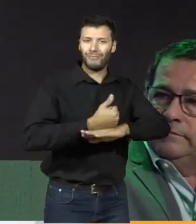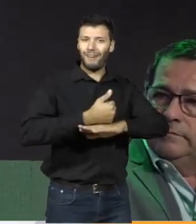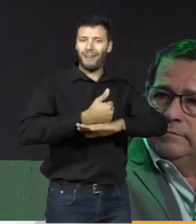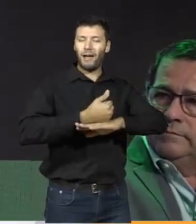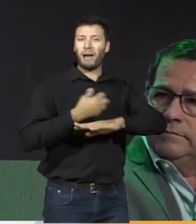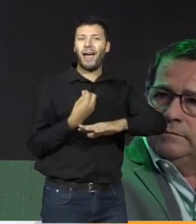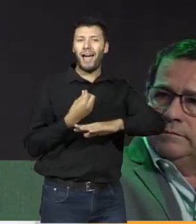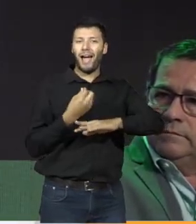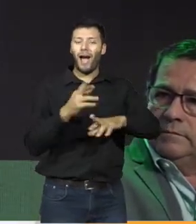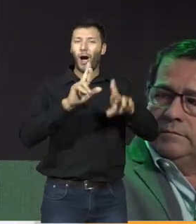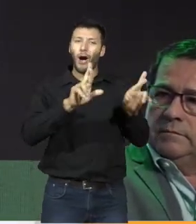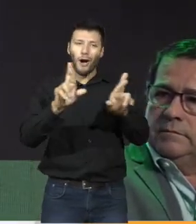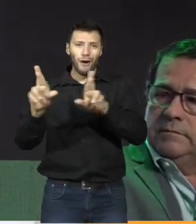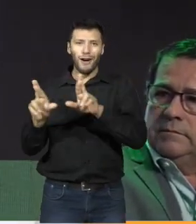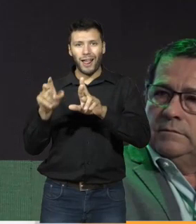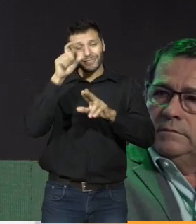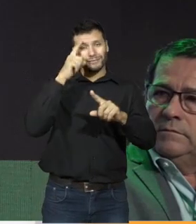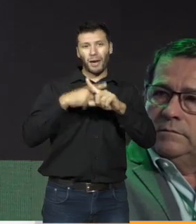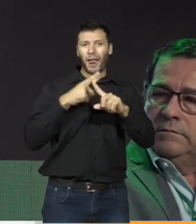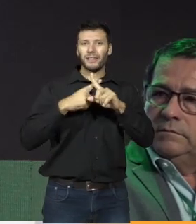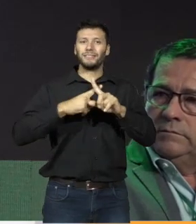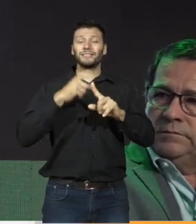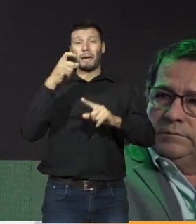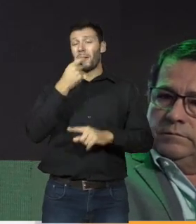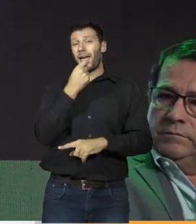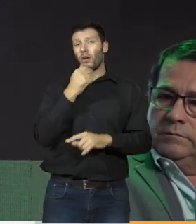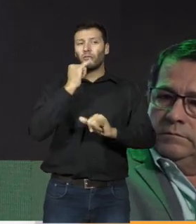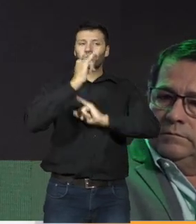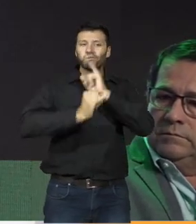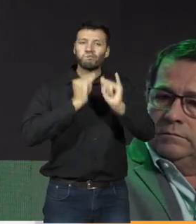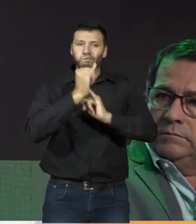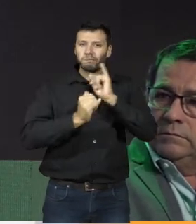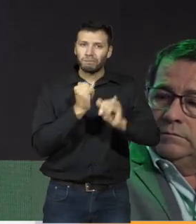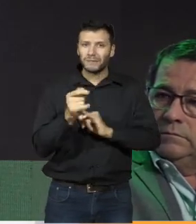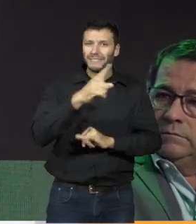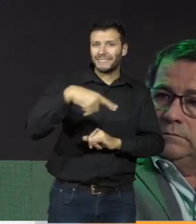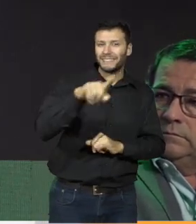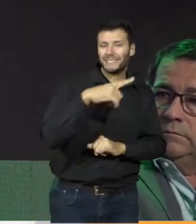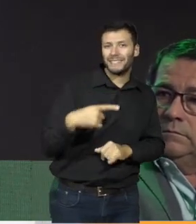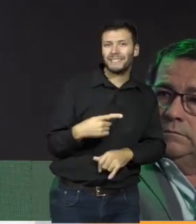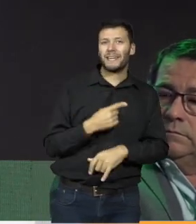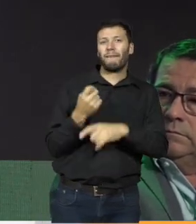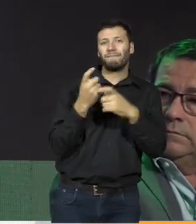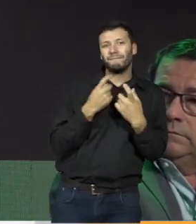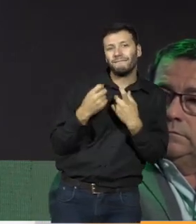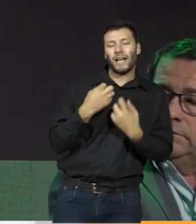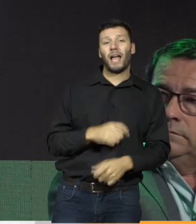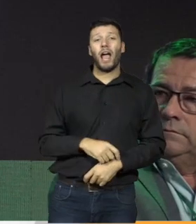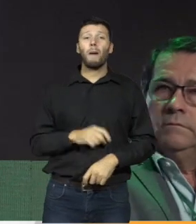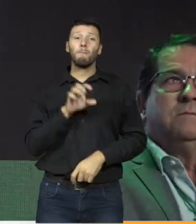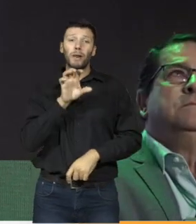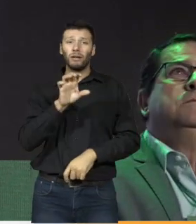algo la experiencia que tenemos en Mendoza, que es una provincia difícil, es una provincia